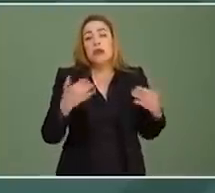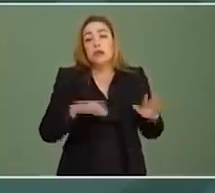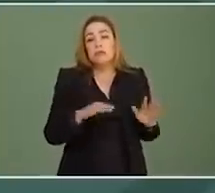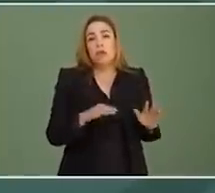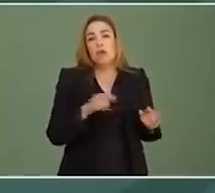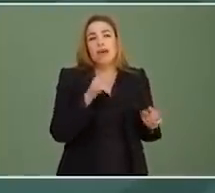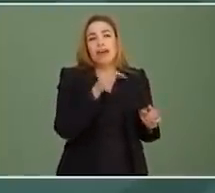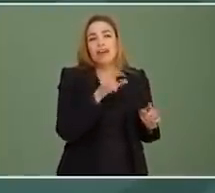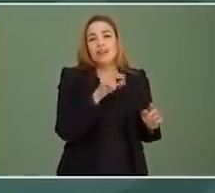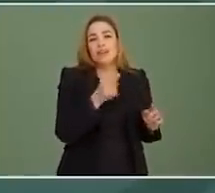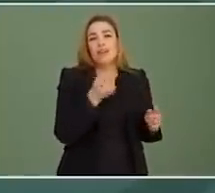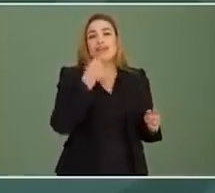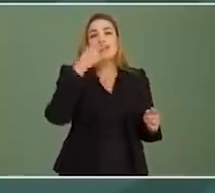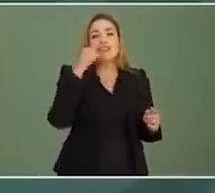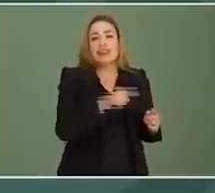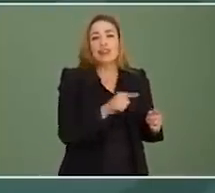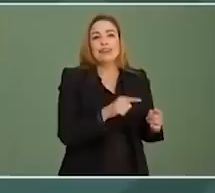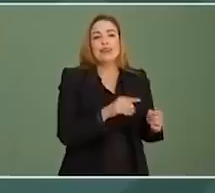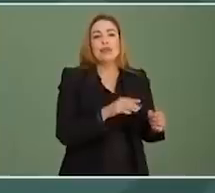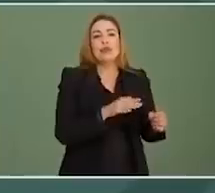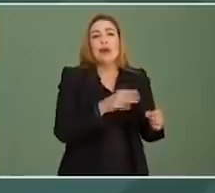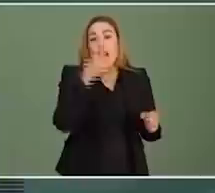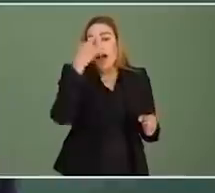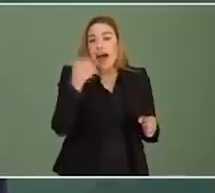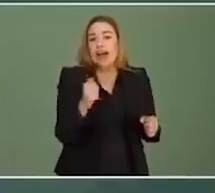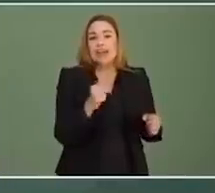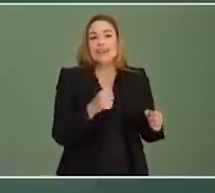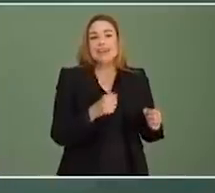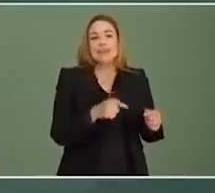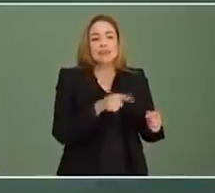por eso que debían de estar en la cárcel